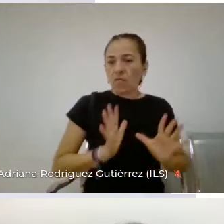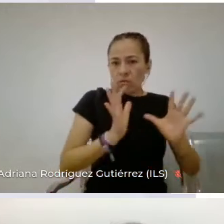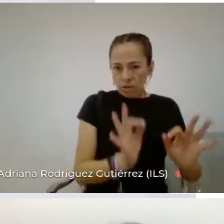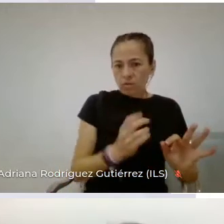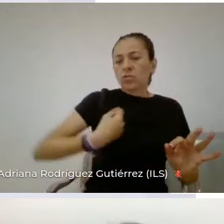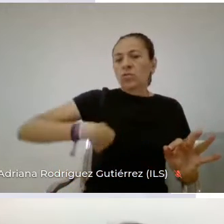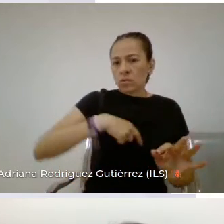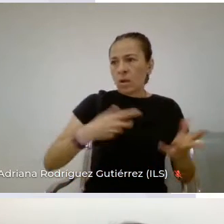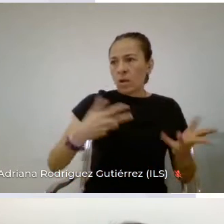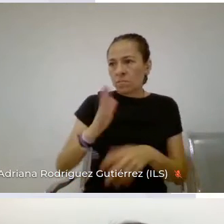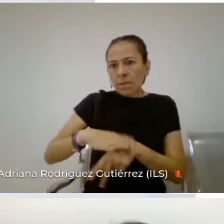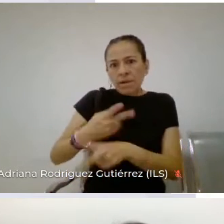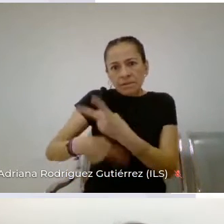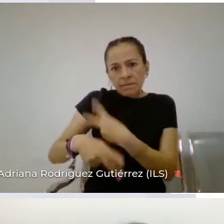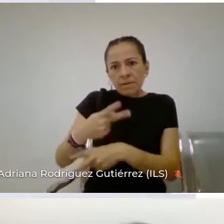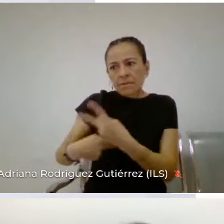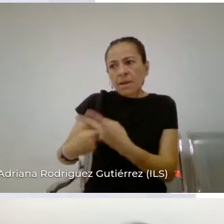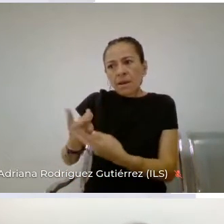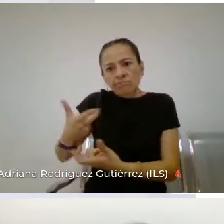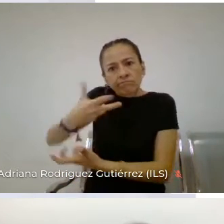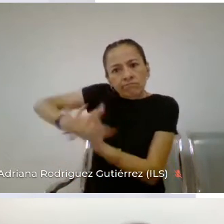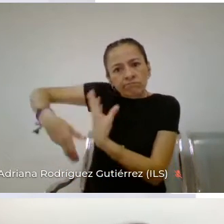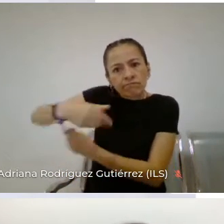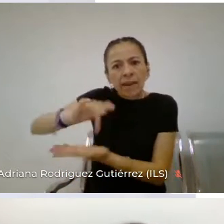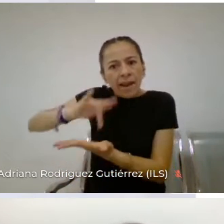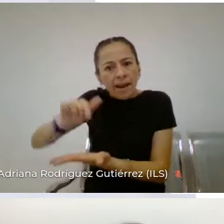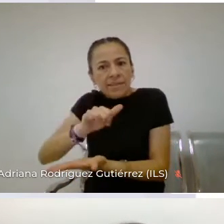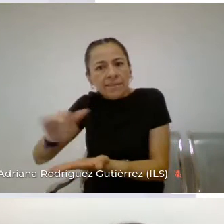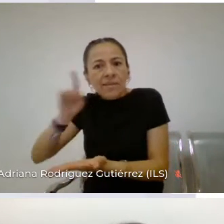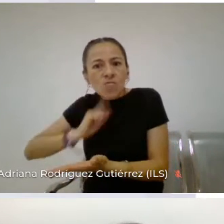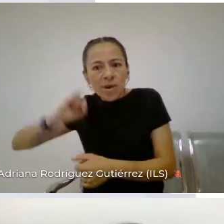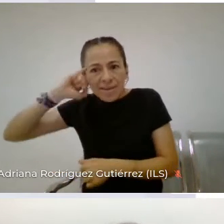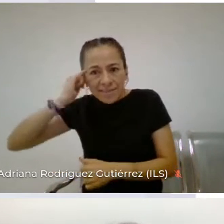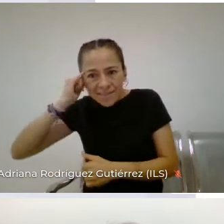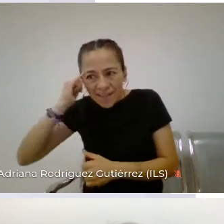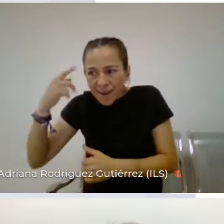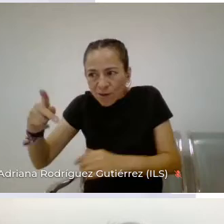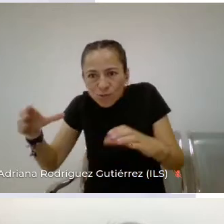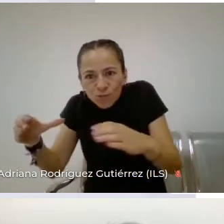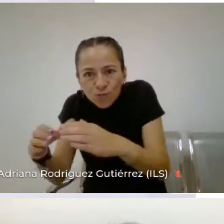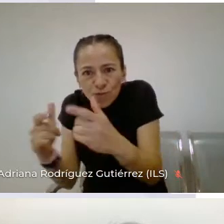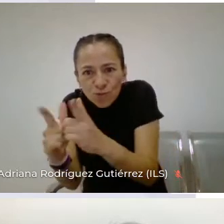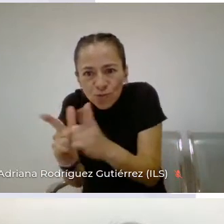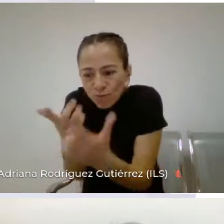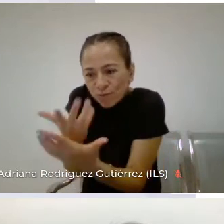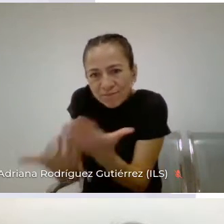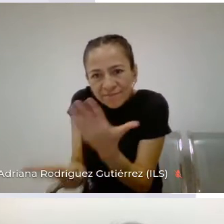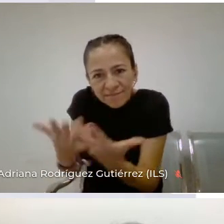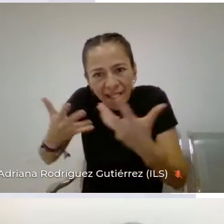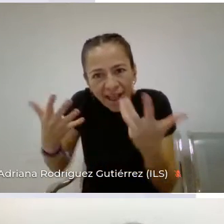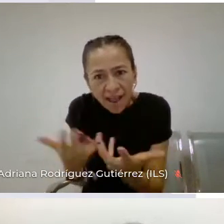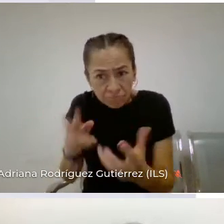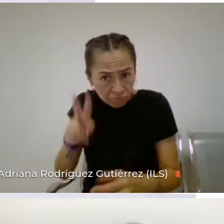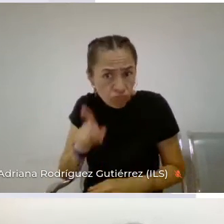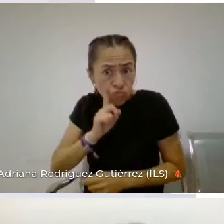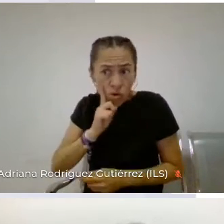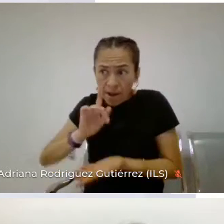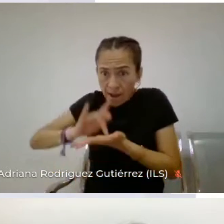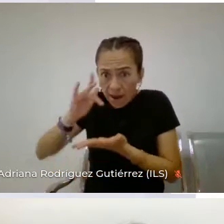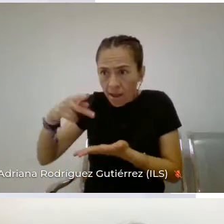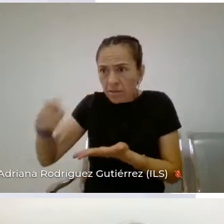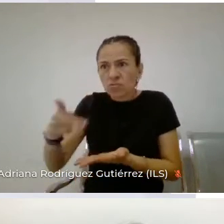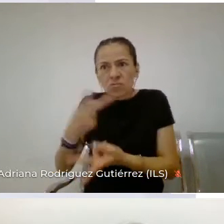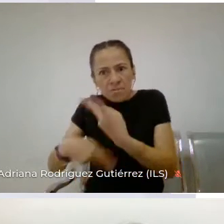colectivos de mujeres indígenas. A nosotros es muy importante entender que las mujeres son ejes rectores de la educación, del desarrollo económico, de